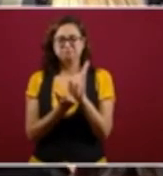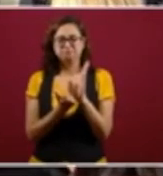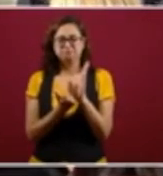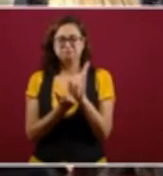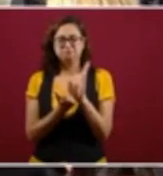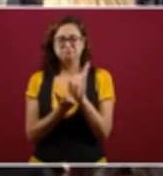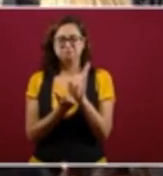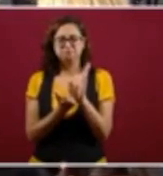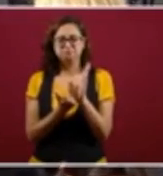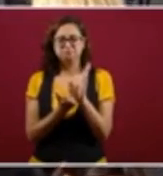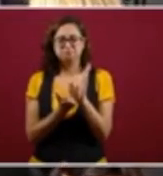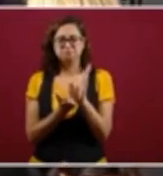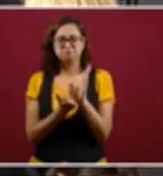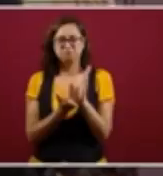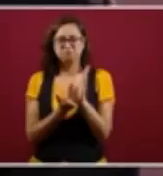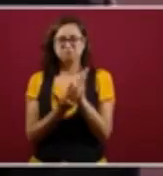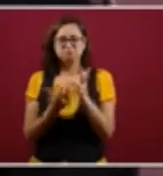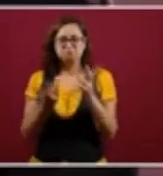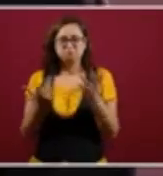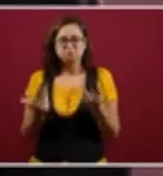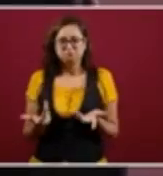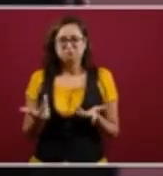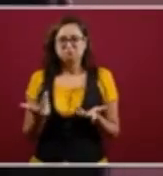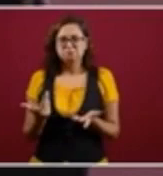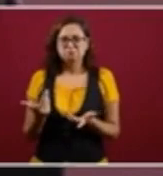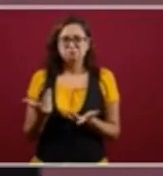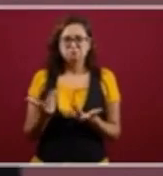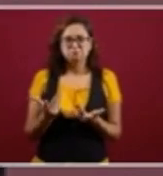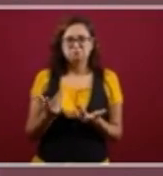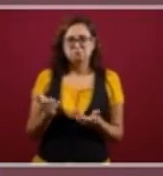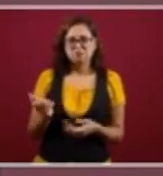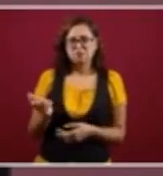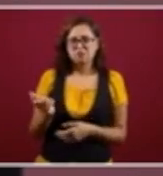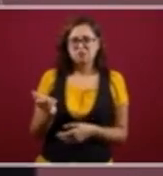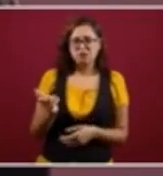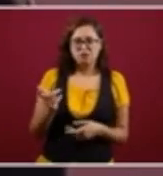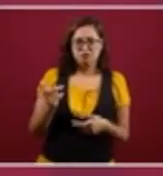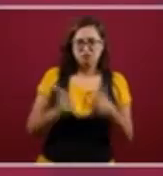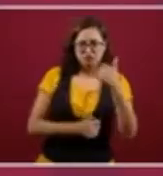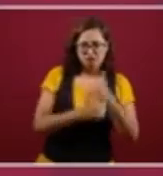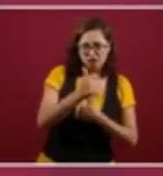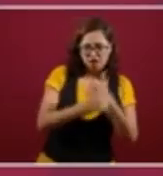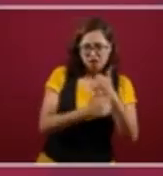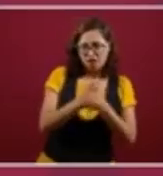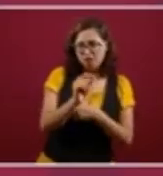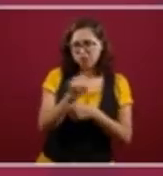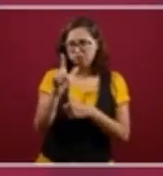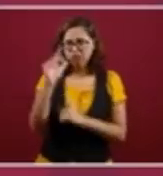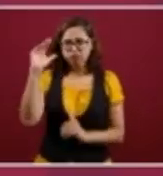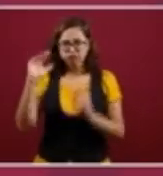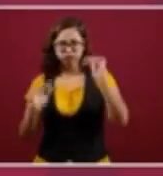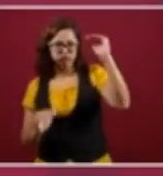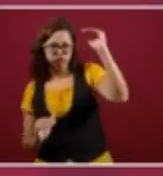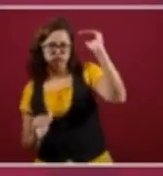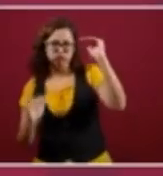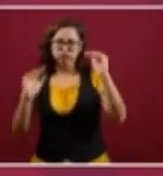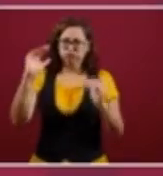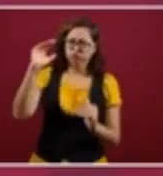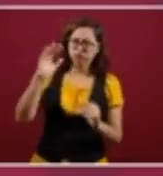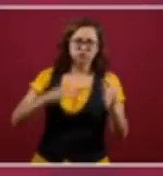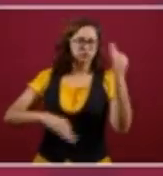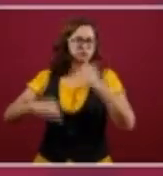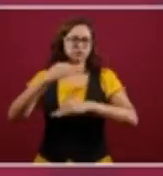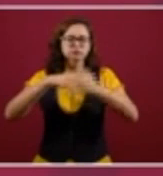ninguna profesión es más que otra. Todas son